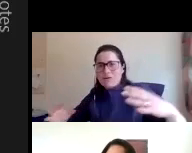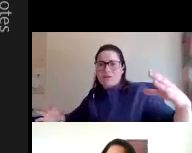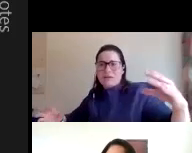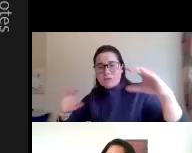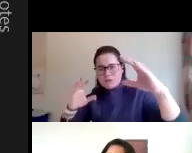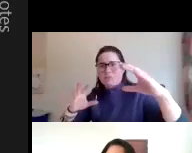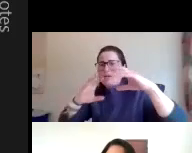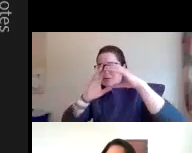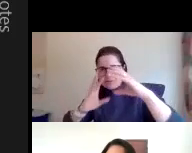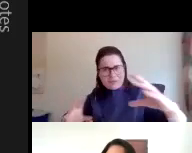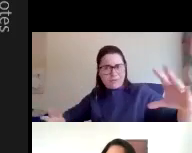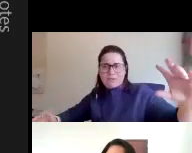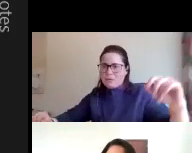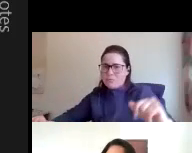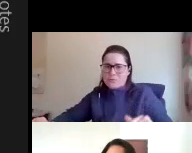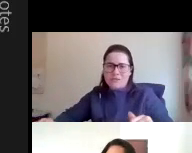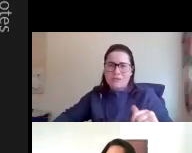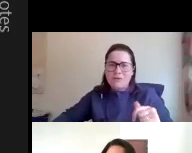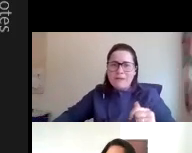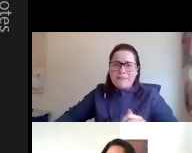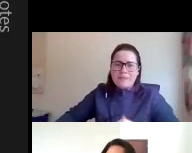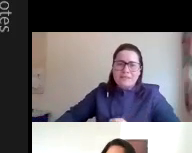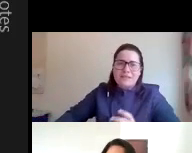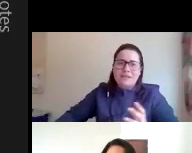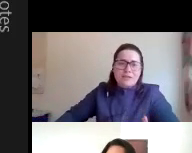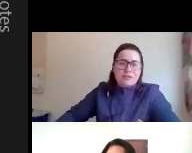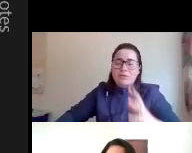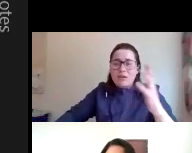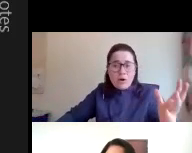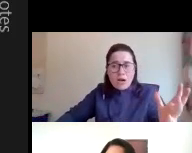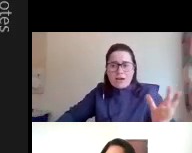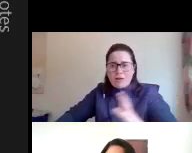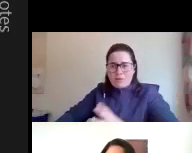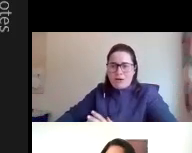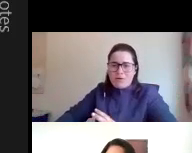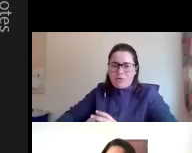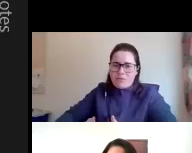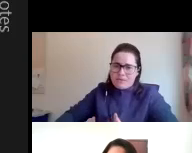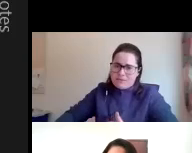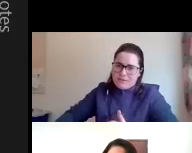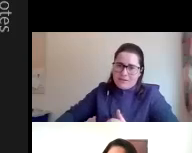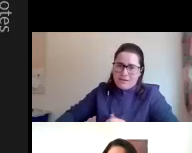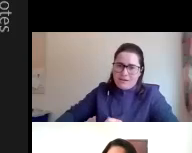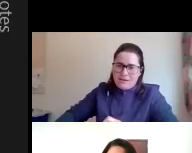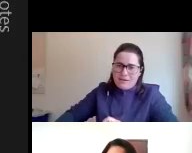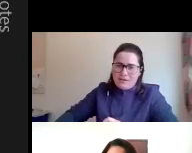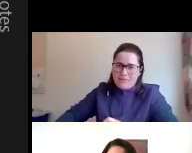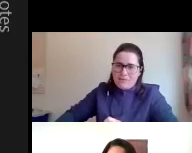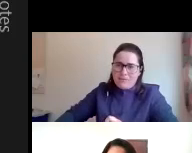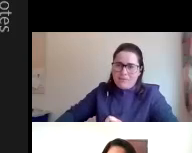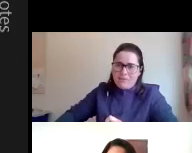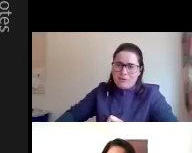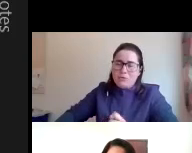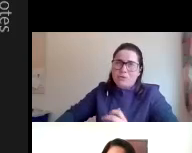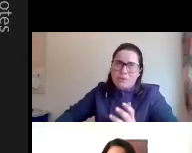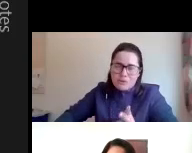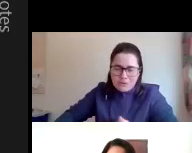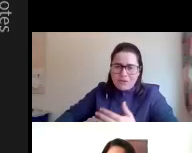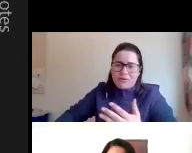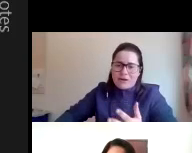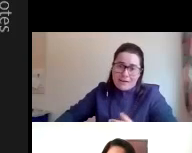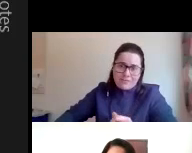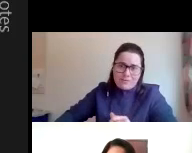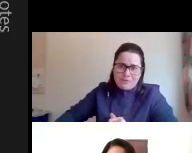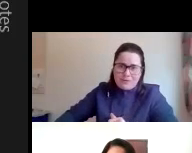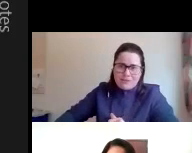que todos estos lagos están pasando un proceso que están llevando de un lago claro a un lago bastante turbio